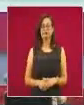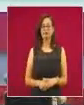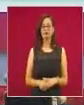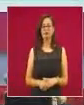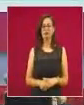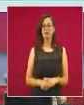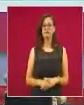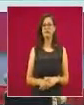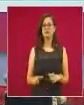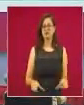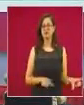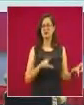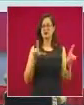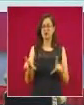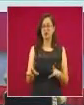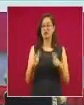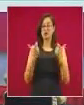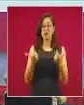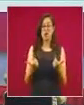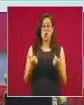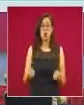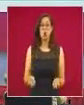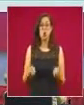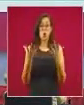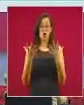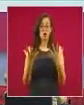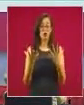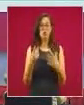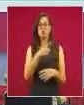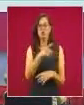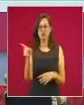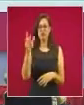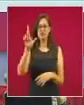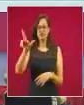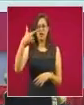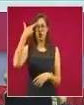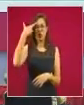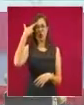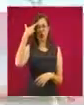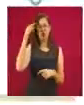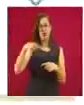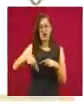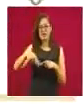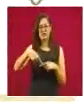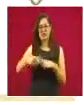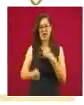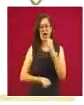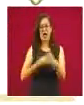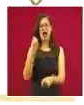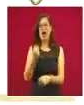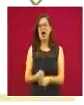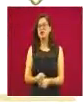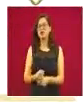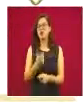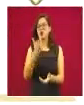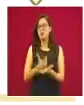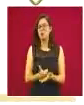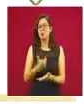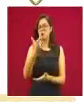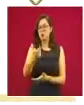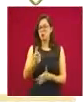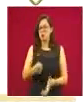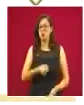que ver con lo mismo, pero ya en cuanto a montos. Como ustedes se acordarán, comentamos que este año íbamos a colocar una cantidad muy